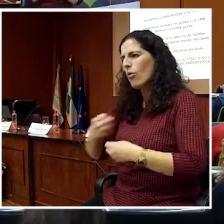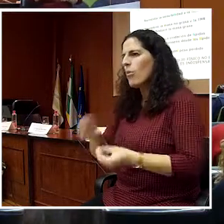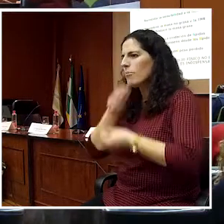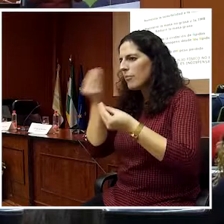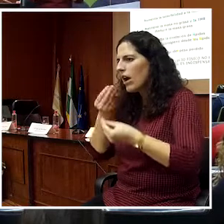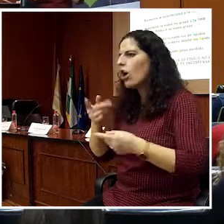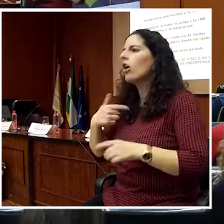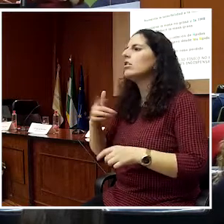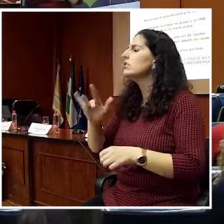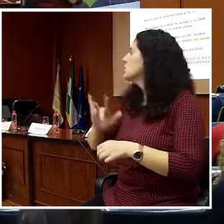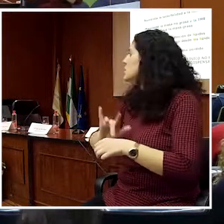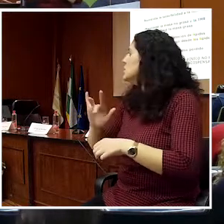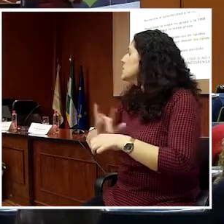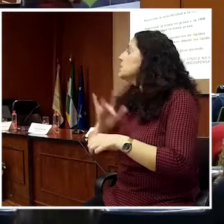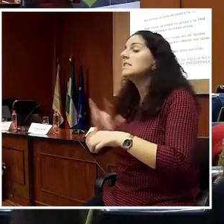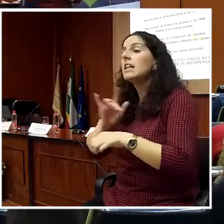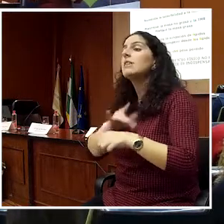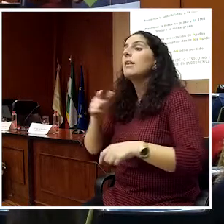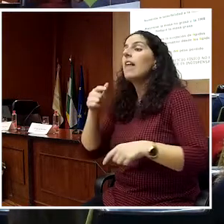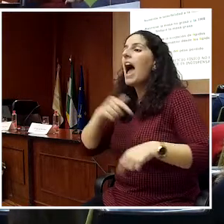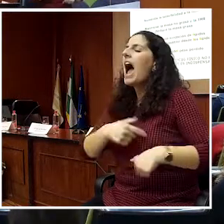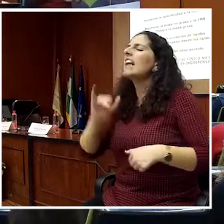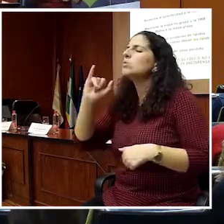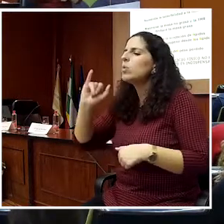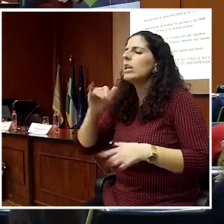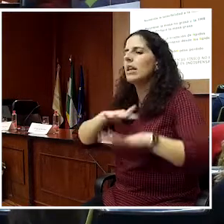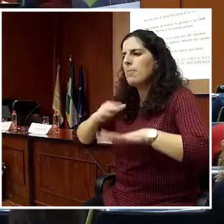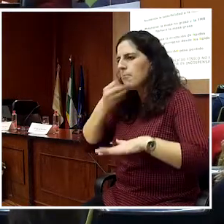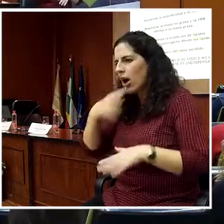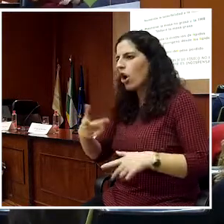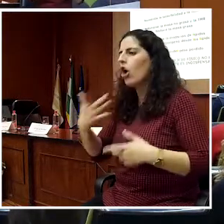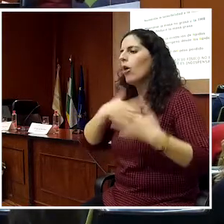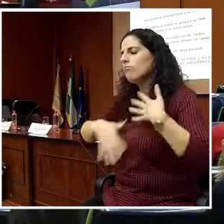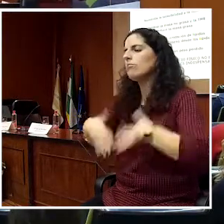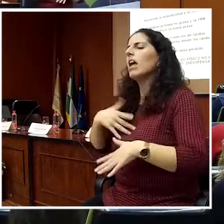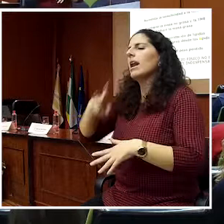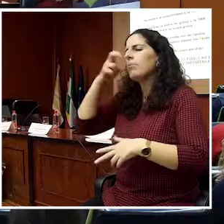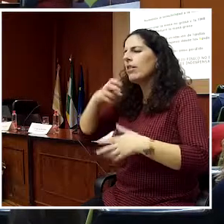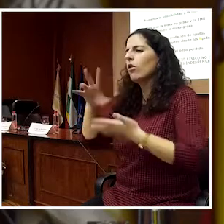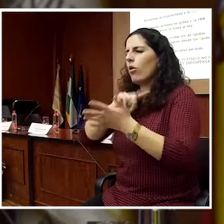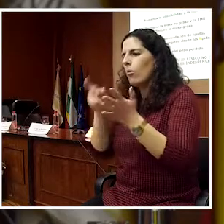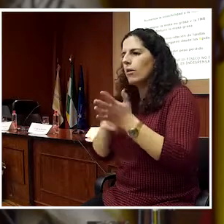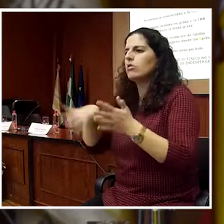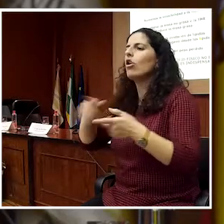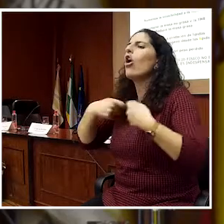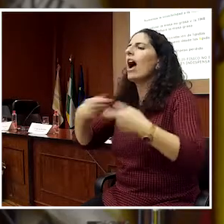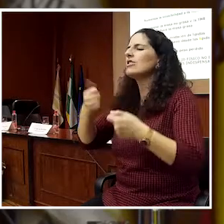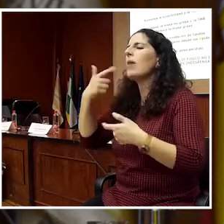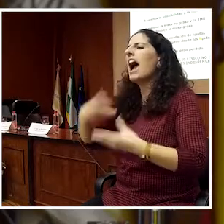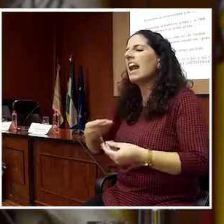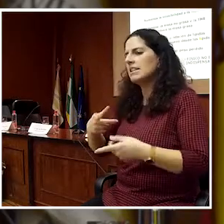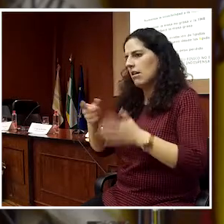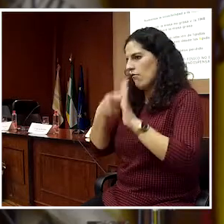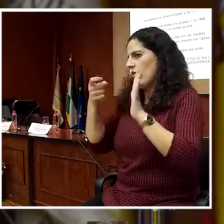sensibilidad de acción de la hormona de la insulina y promueve la oxidación, el gasto de grasas, con lo cual